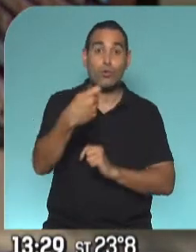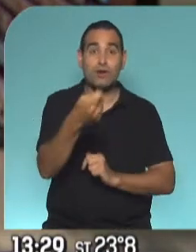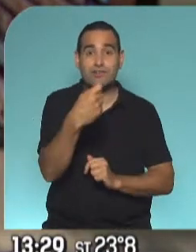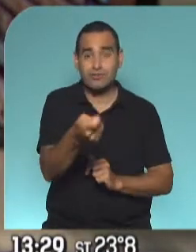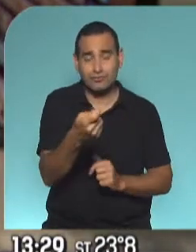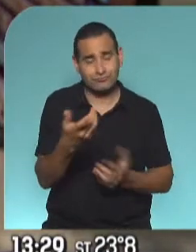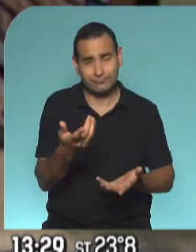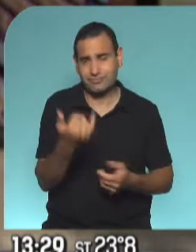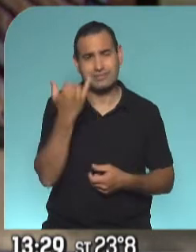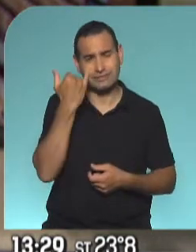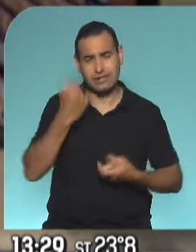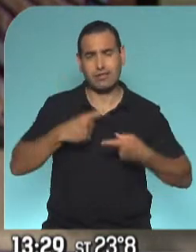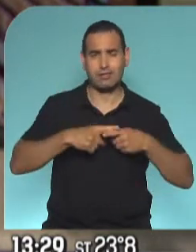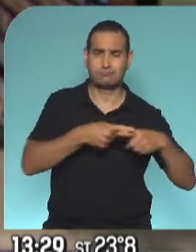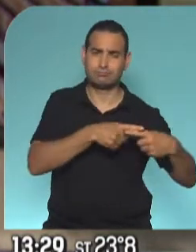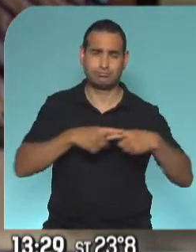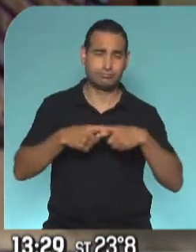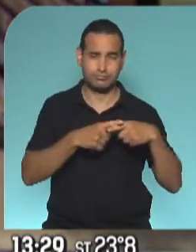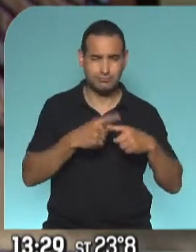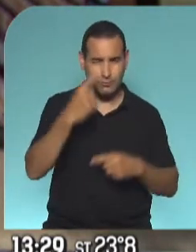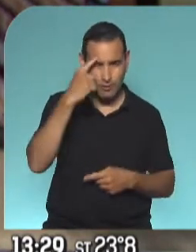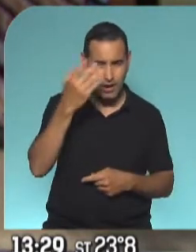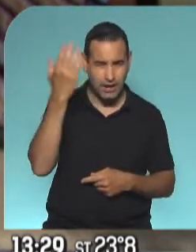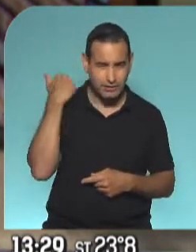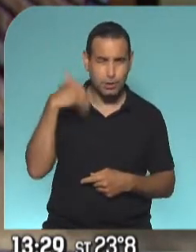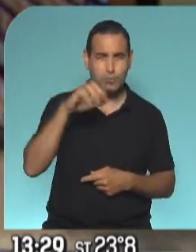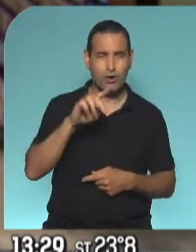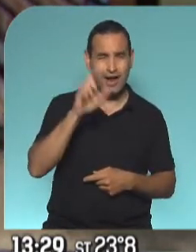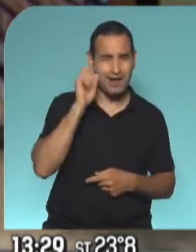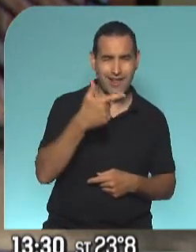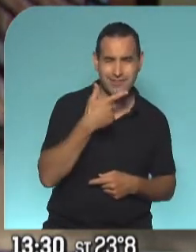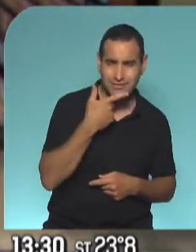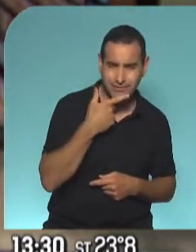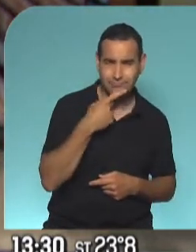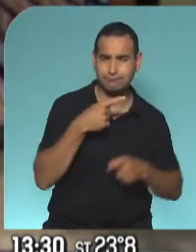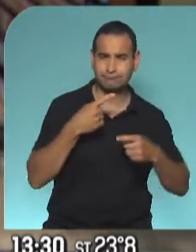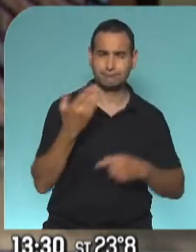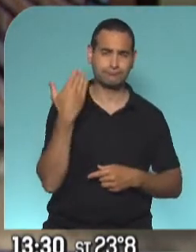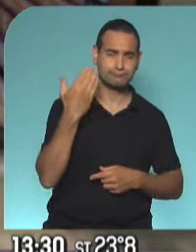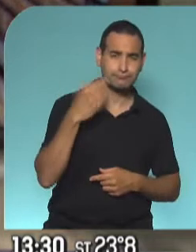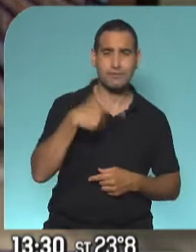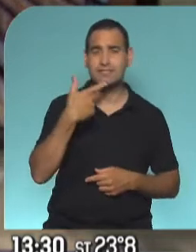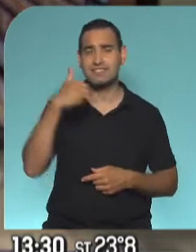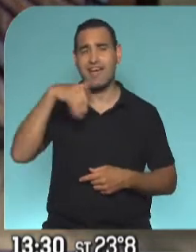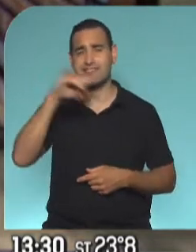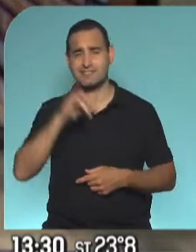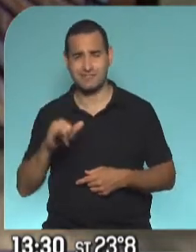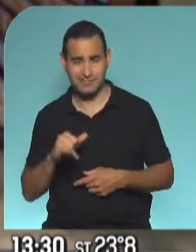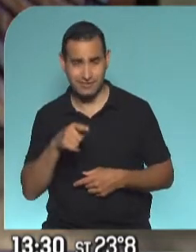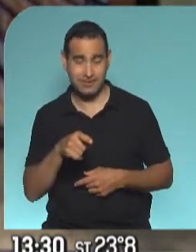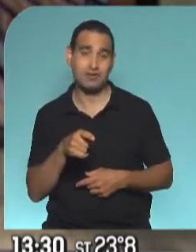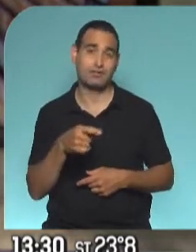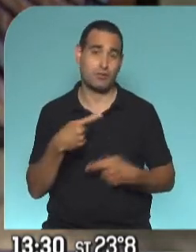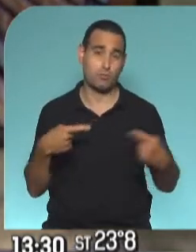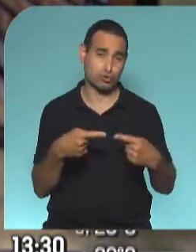ya se discutía, uno recuerda los discursos de Gerardo Morales, de Sanz como representantes de la oposición,